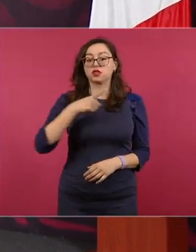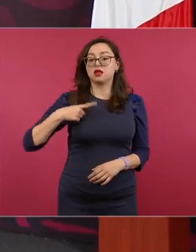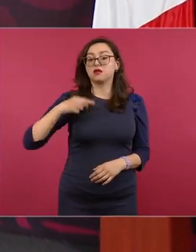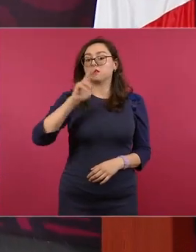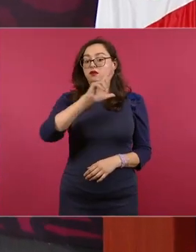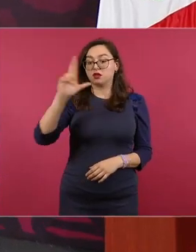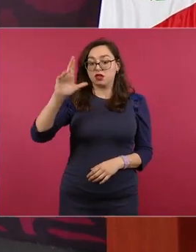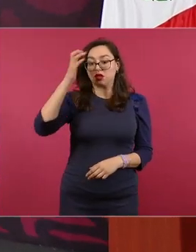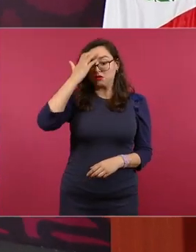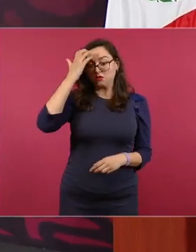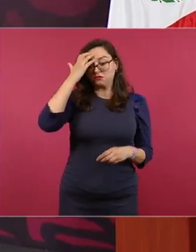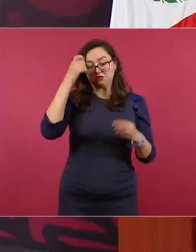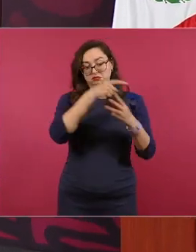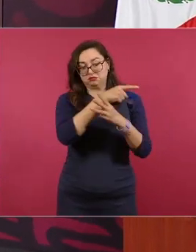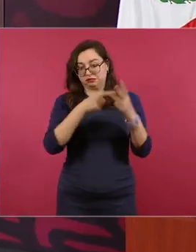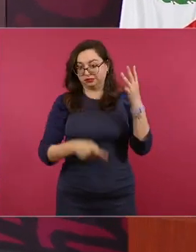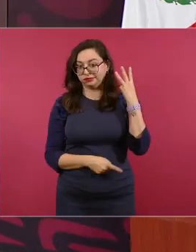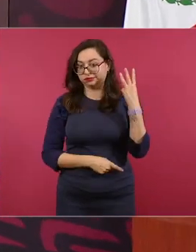una cualitativa.